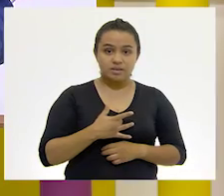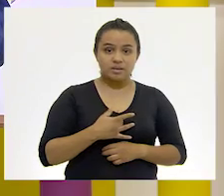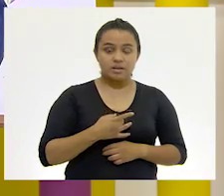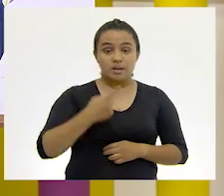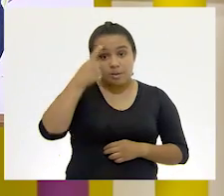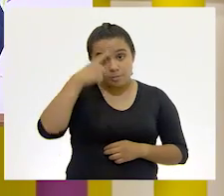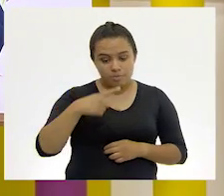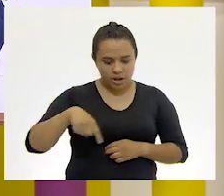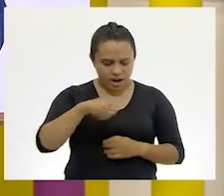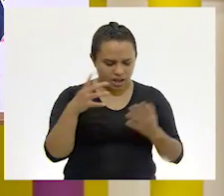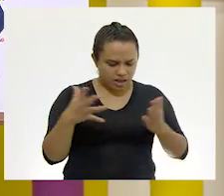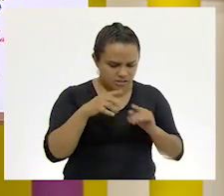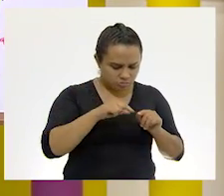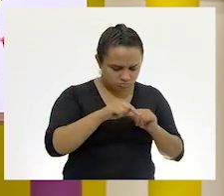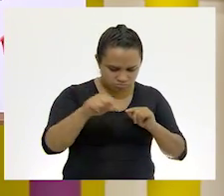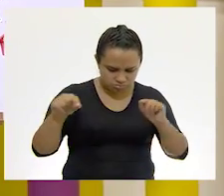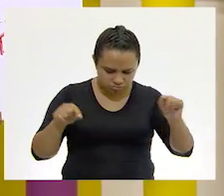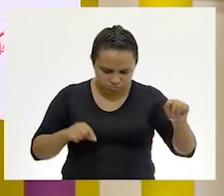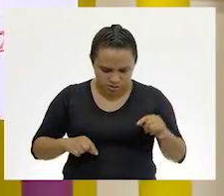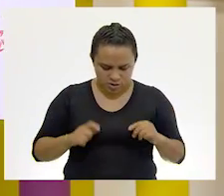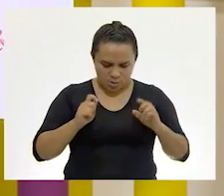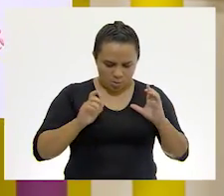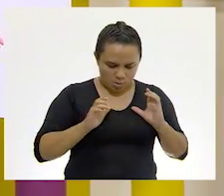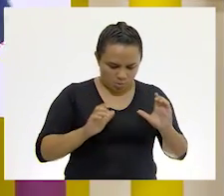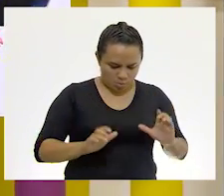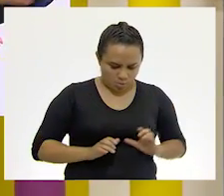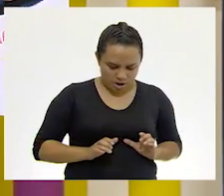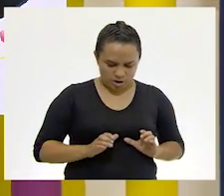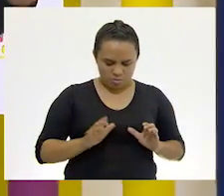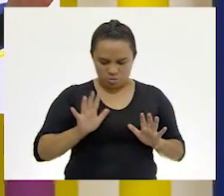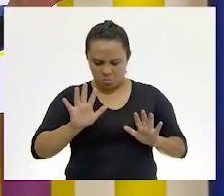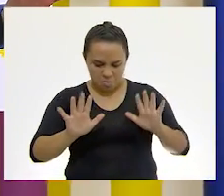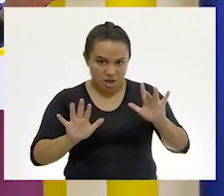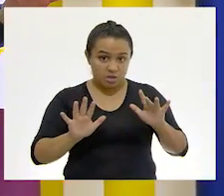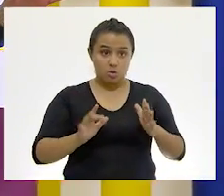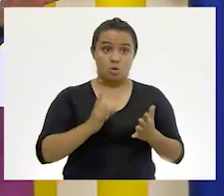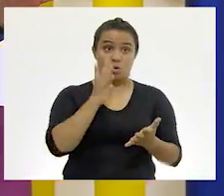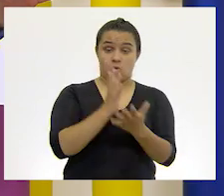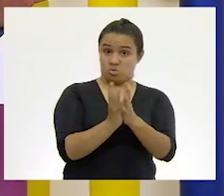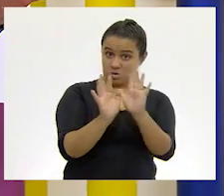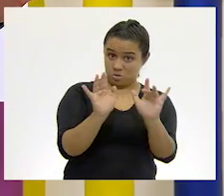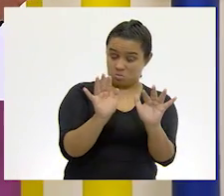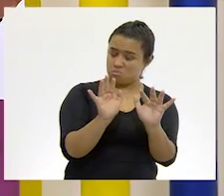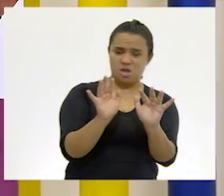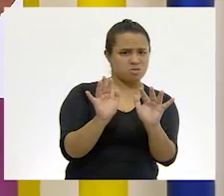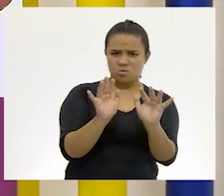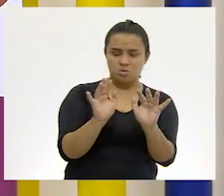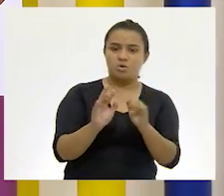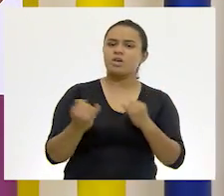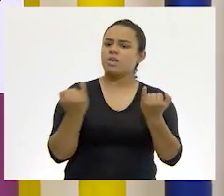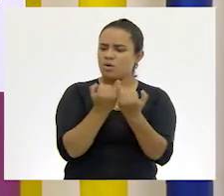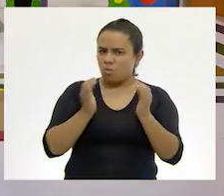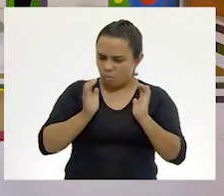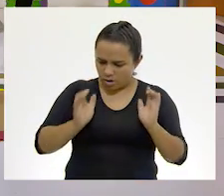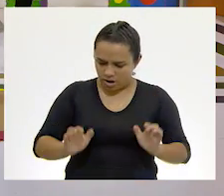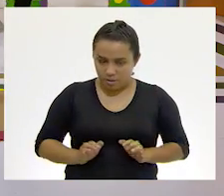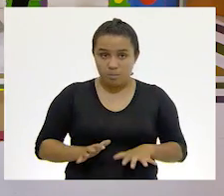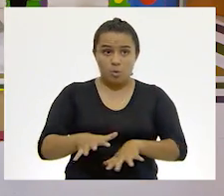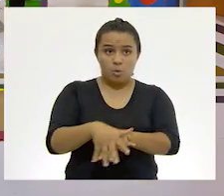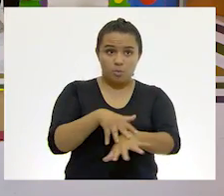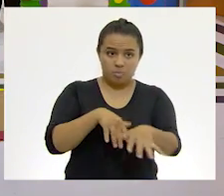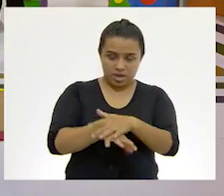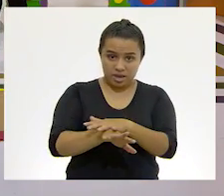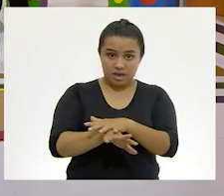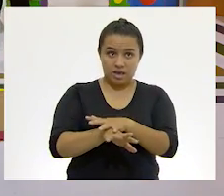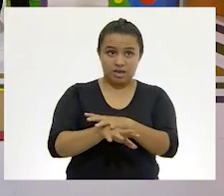de hacer trazos con las diferentes partes de nuestras manos. Y a lo mejor no nada más de nuestras manos, ¿verdad? No, con el cuerpo, los pies.